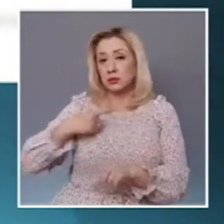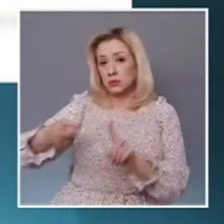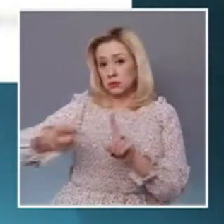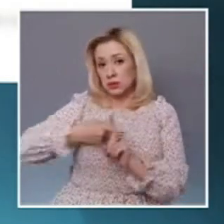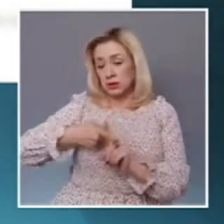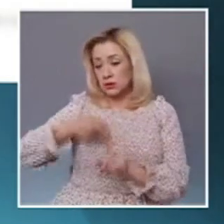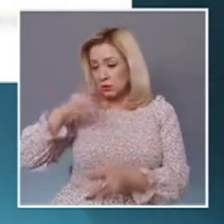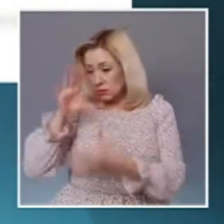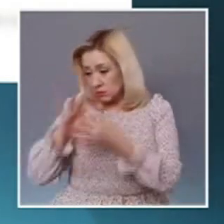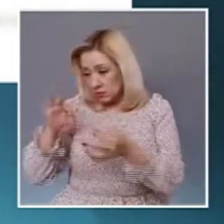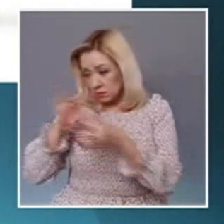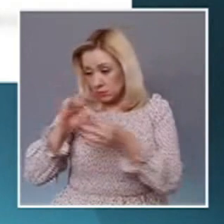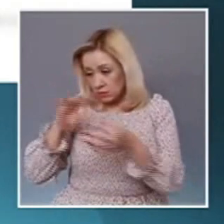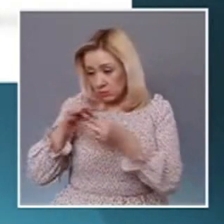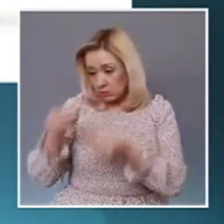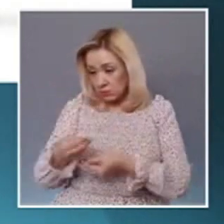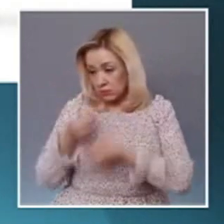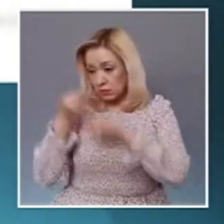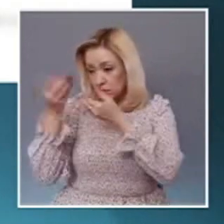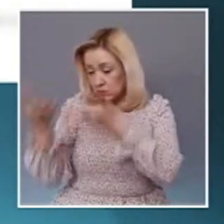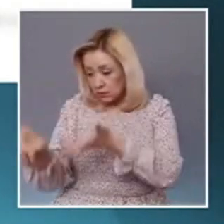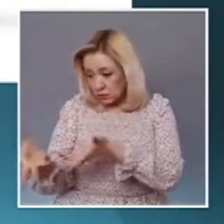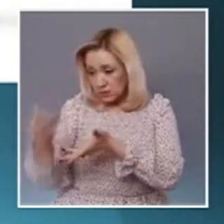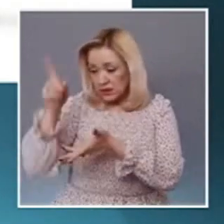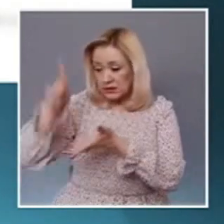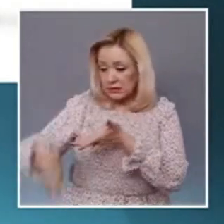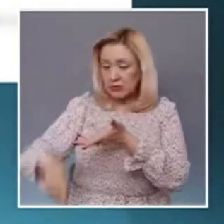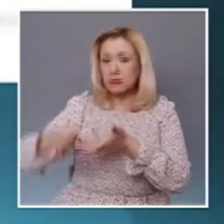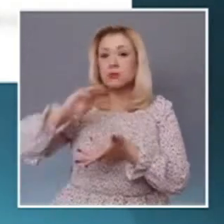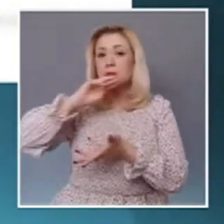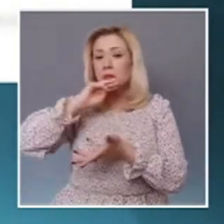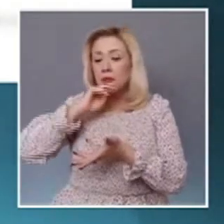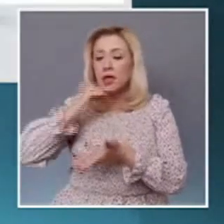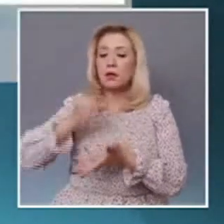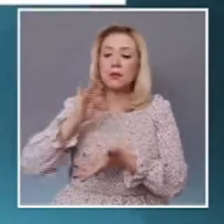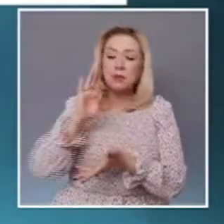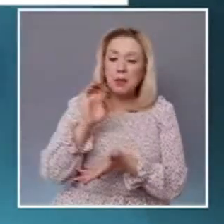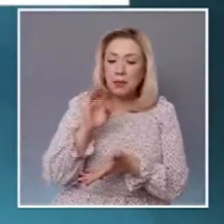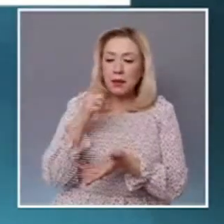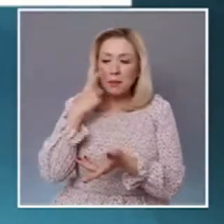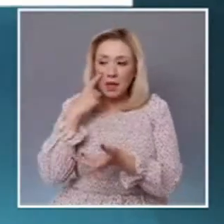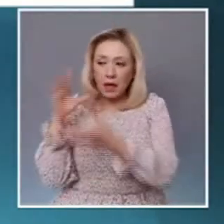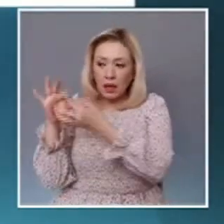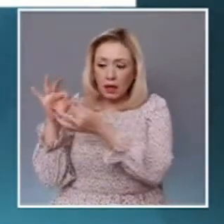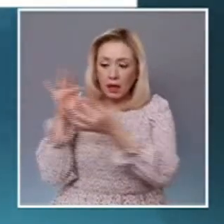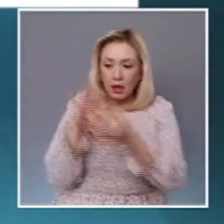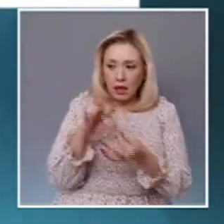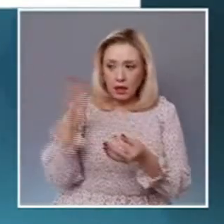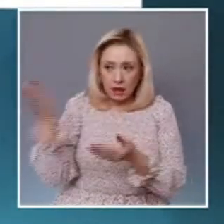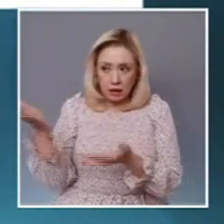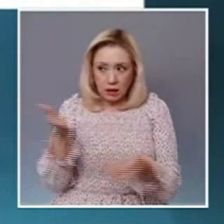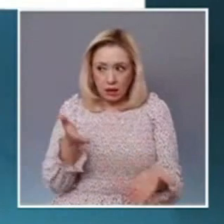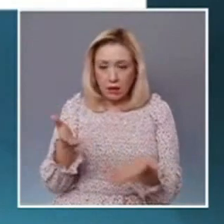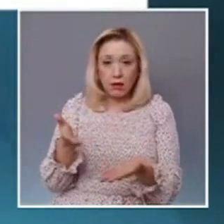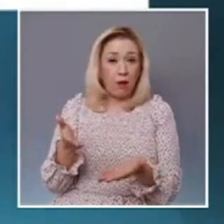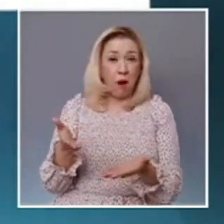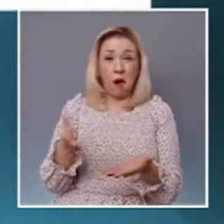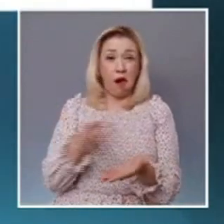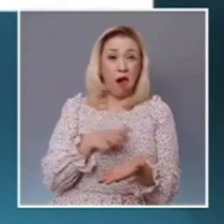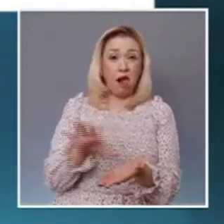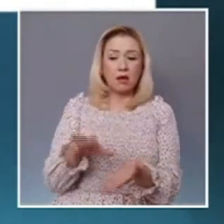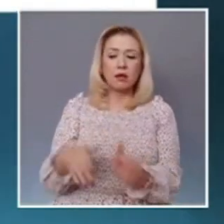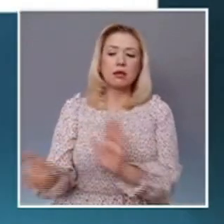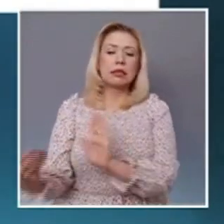información tanto del estado de salud de la madre como del feto, pues no hacerlo constituye violencia obstétrica, lo que se traduce en